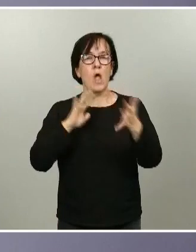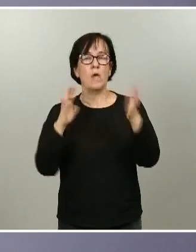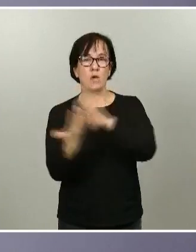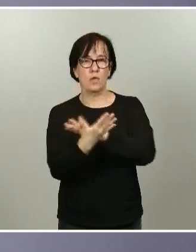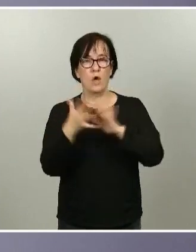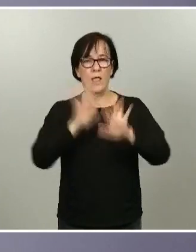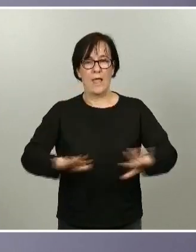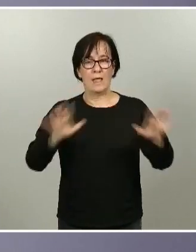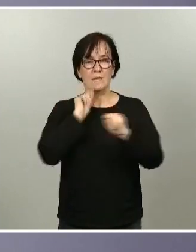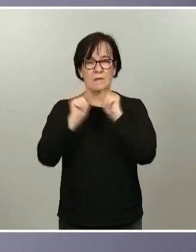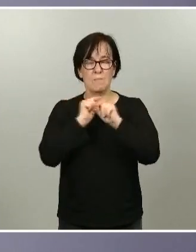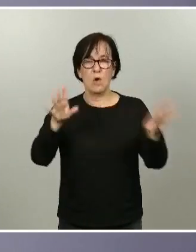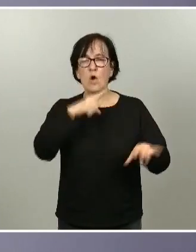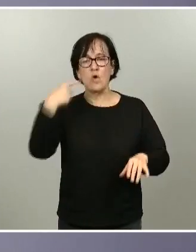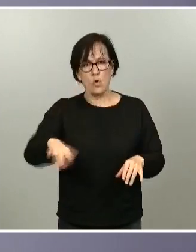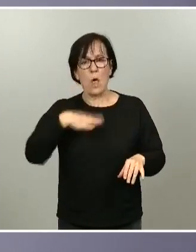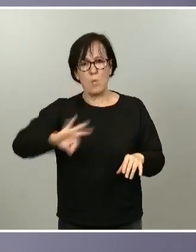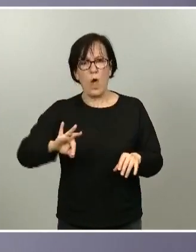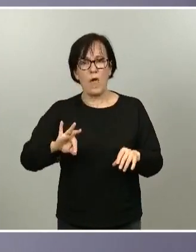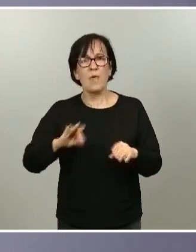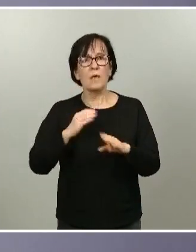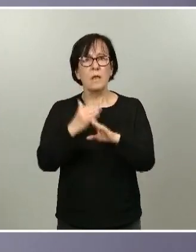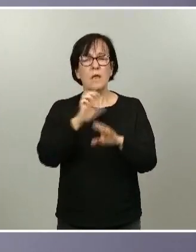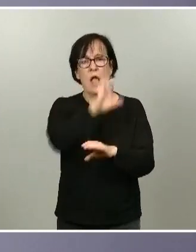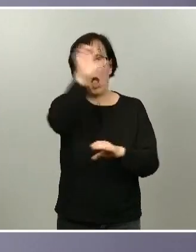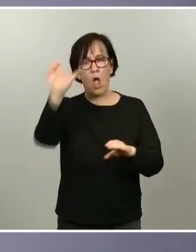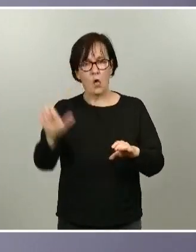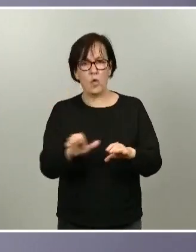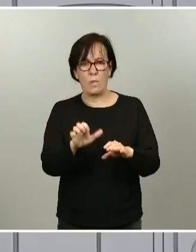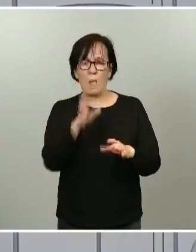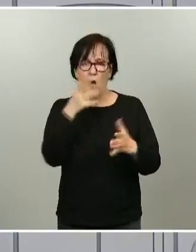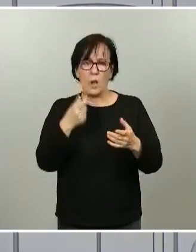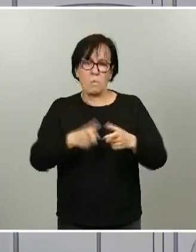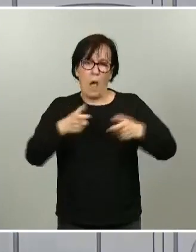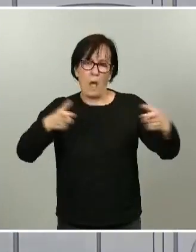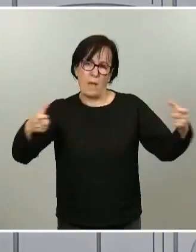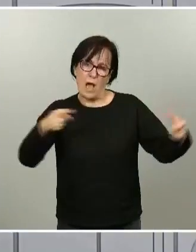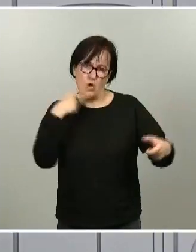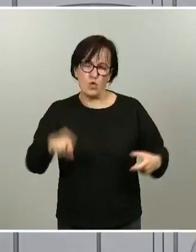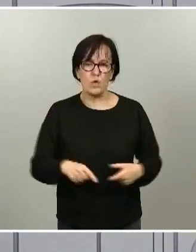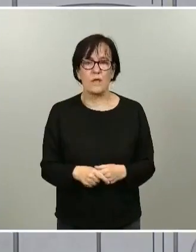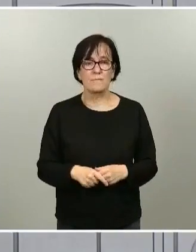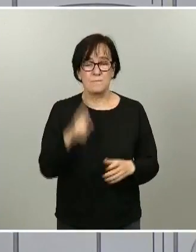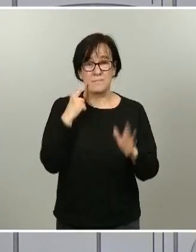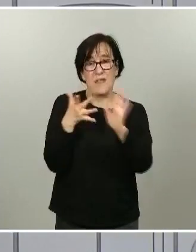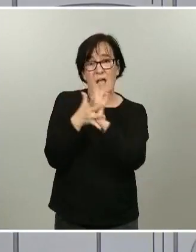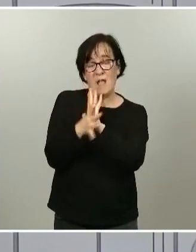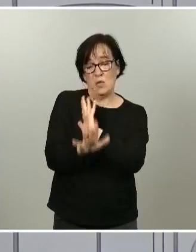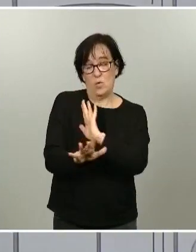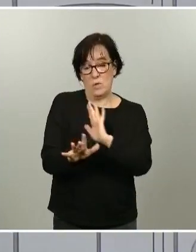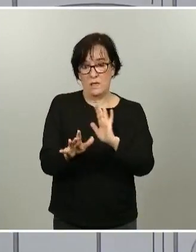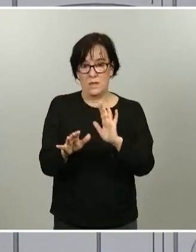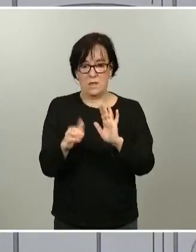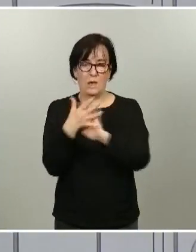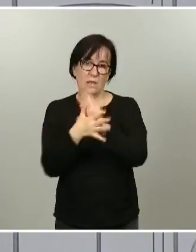podría complicar al resto de Europa con sus incrementos actuales? Es uno de los argumentos que se pone en la mesa cuando se habla de